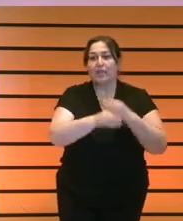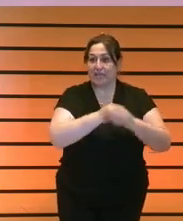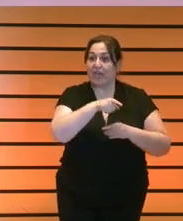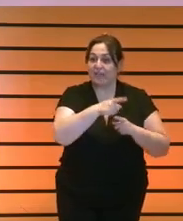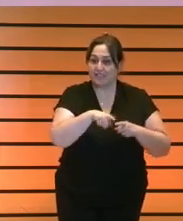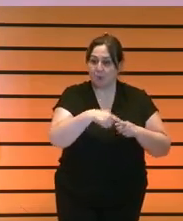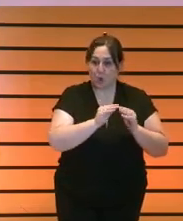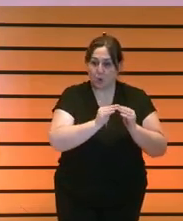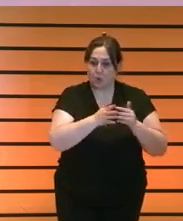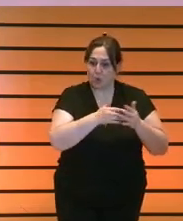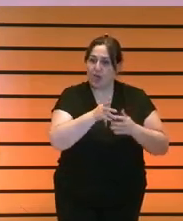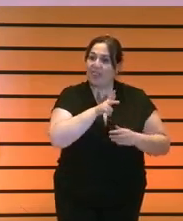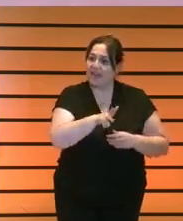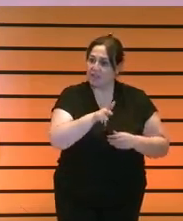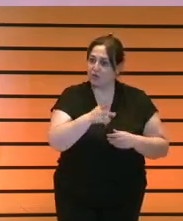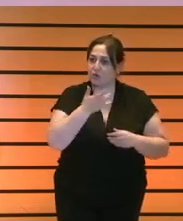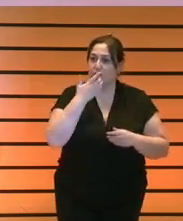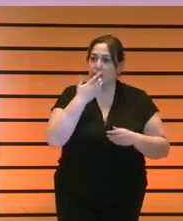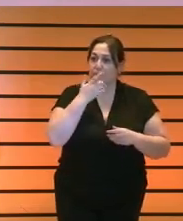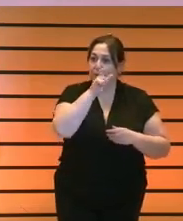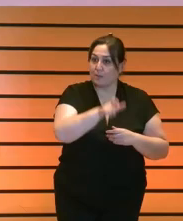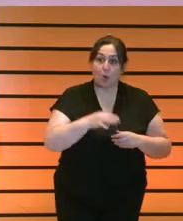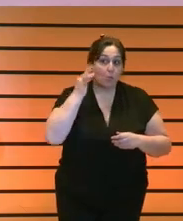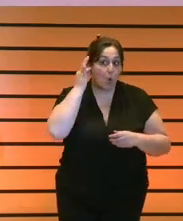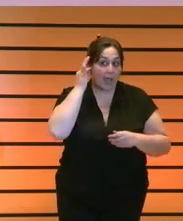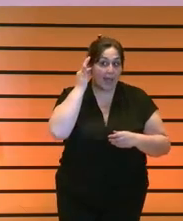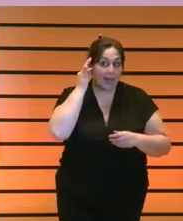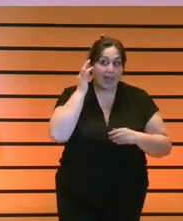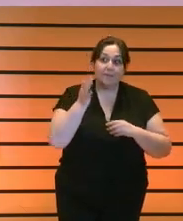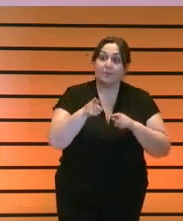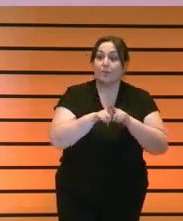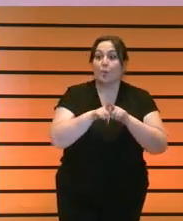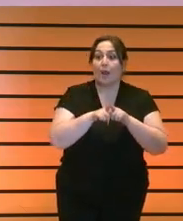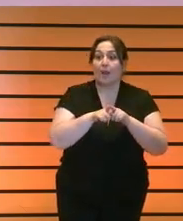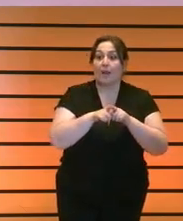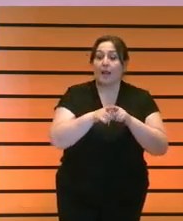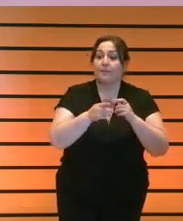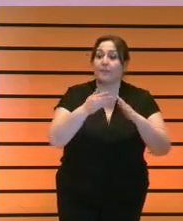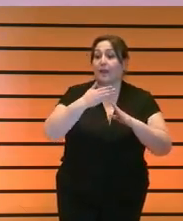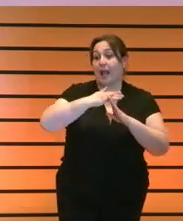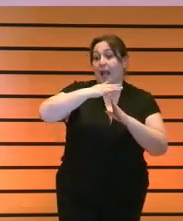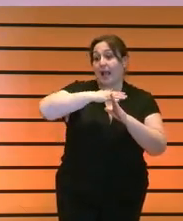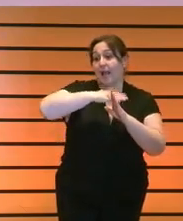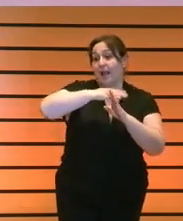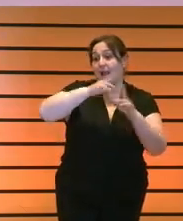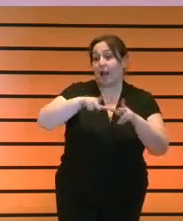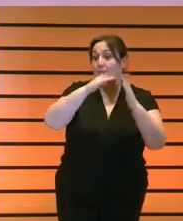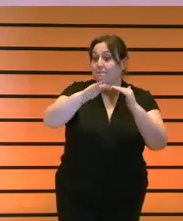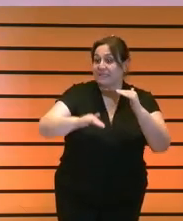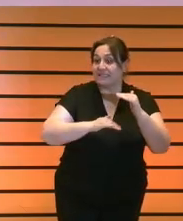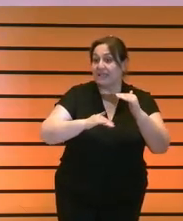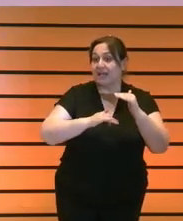derechos, que la campesina, y hablo en femenino porque es que la inmensa mayoría de la población que trabaja la tierra son campesinas,